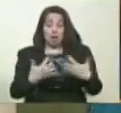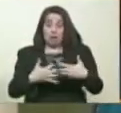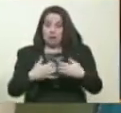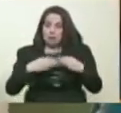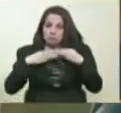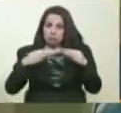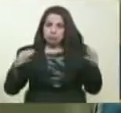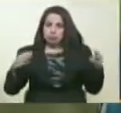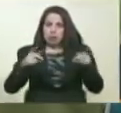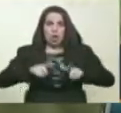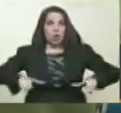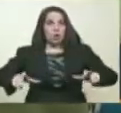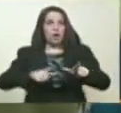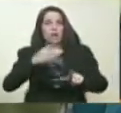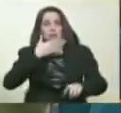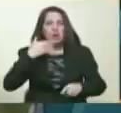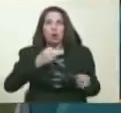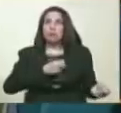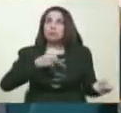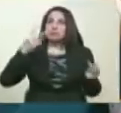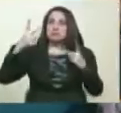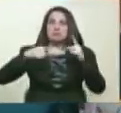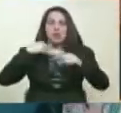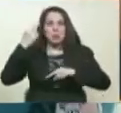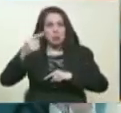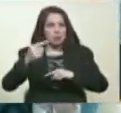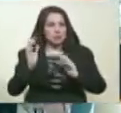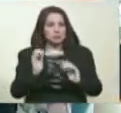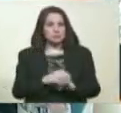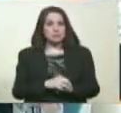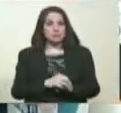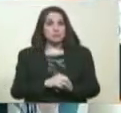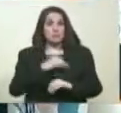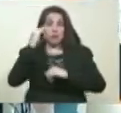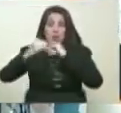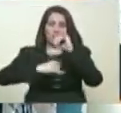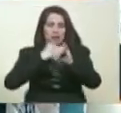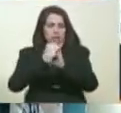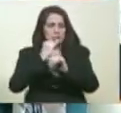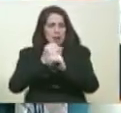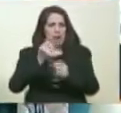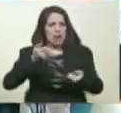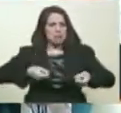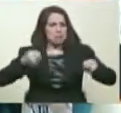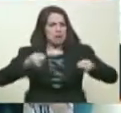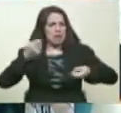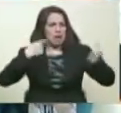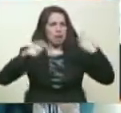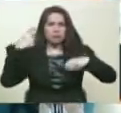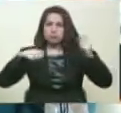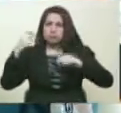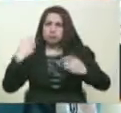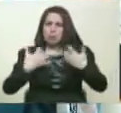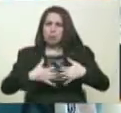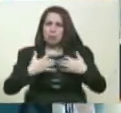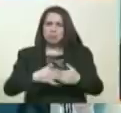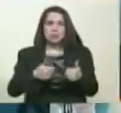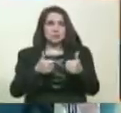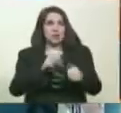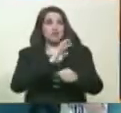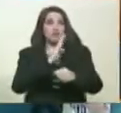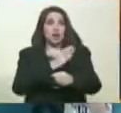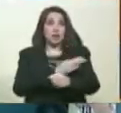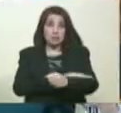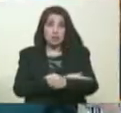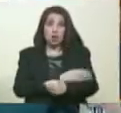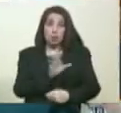la exportación, el fortalecimiento en los mercados internacionales, fortalecimiento como empresa y fortalecimiento